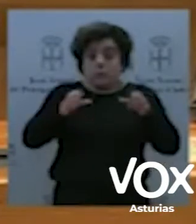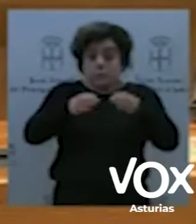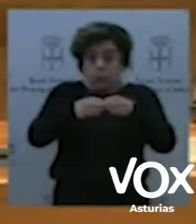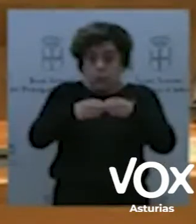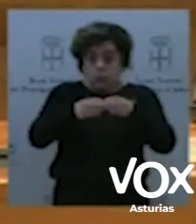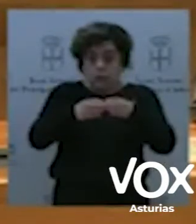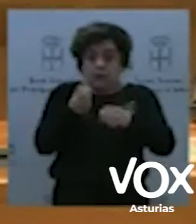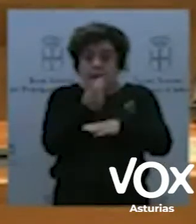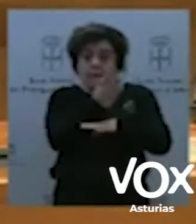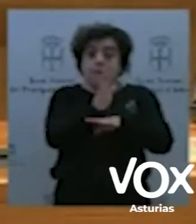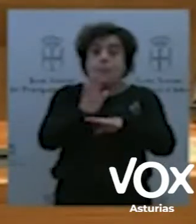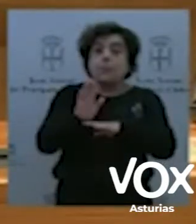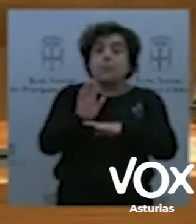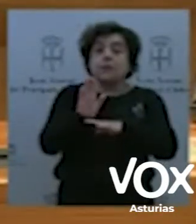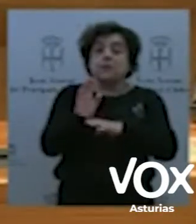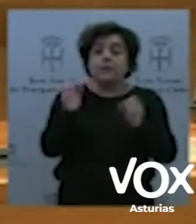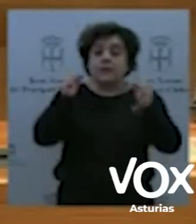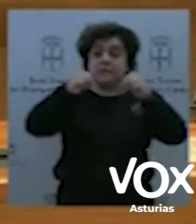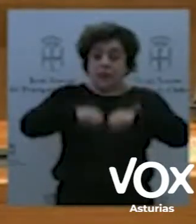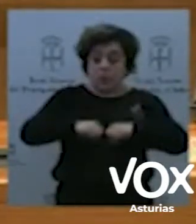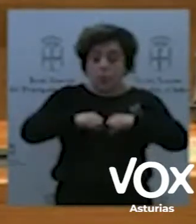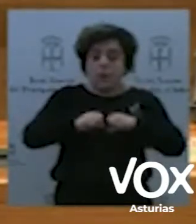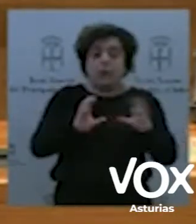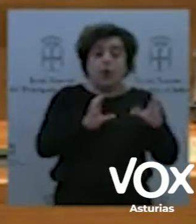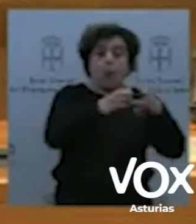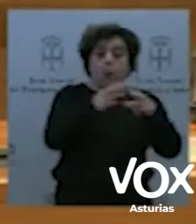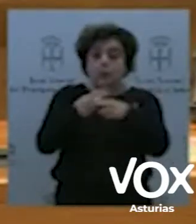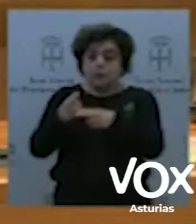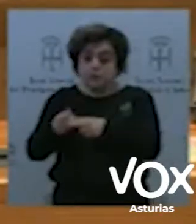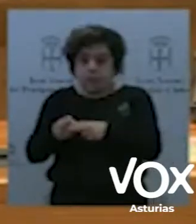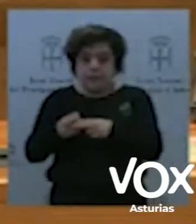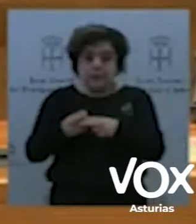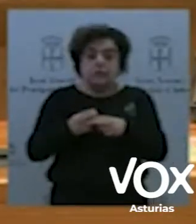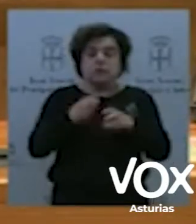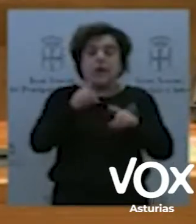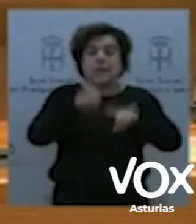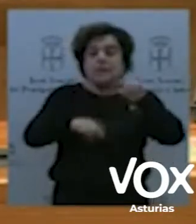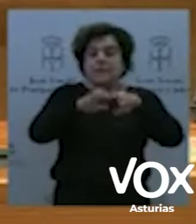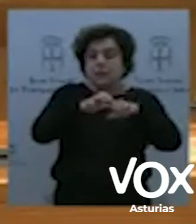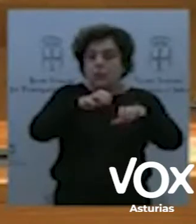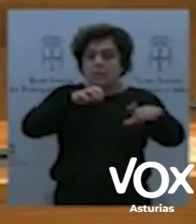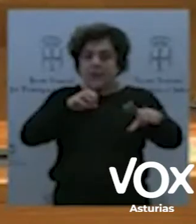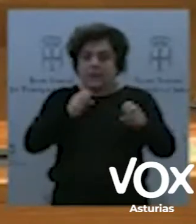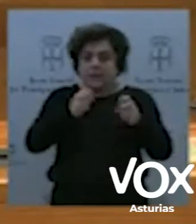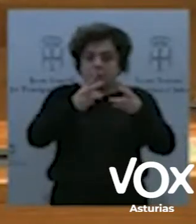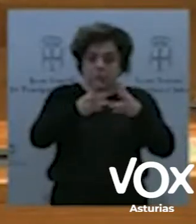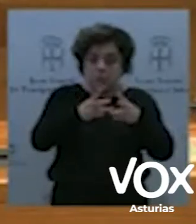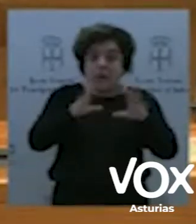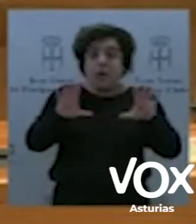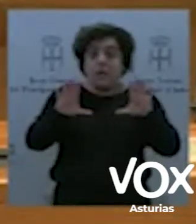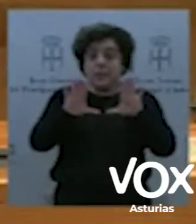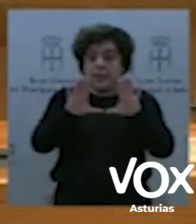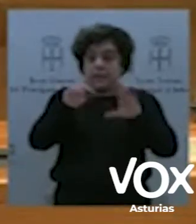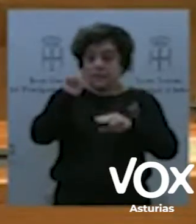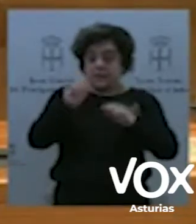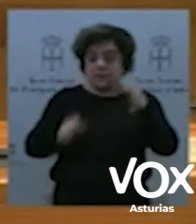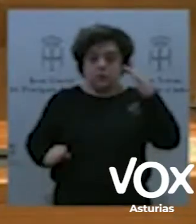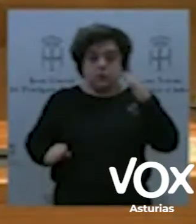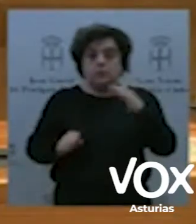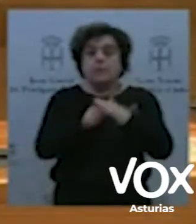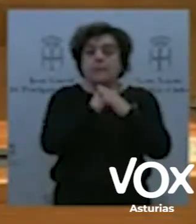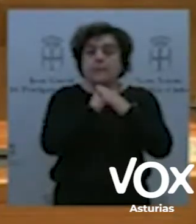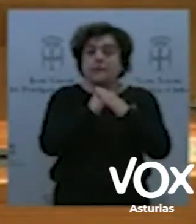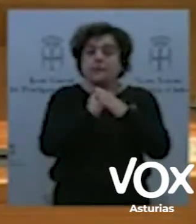grupos parlamentarios será de menor a mayor, en turno de no más de 10 minutos cada uno, incluida la intervención del Grupo Parlamentario Vox,